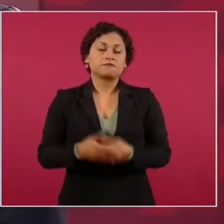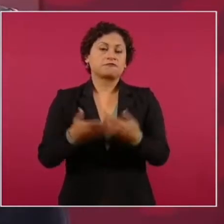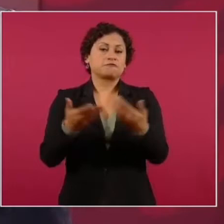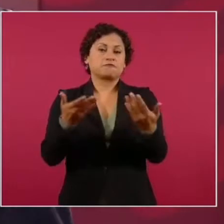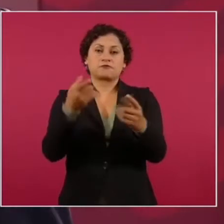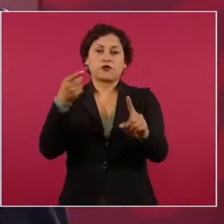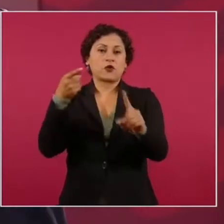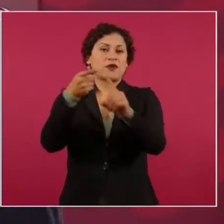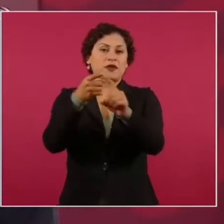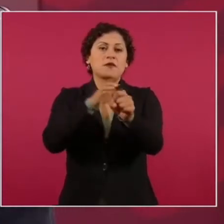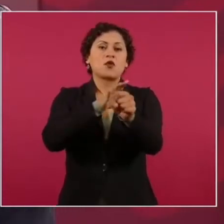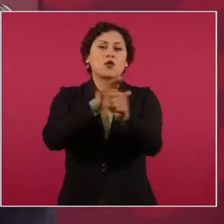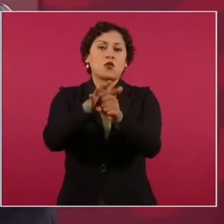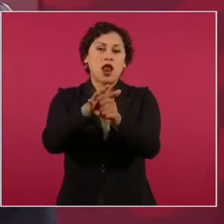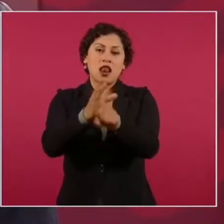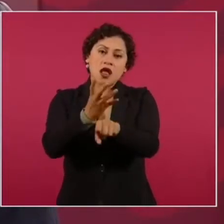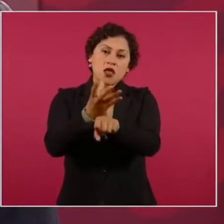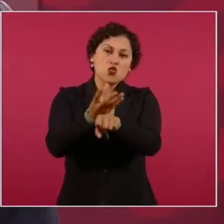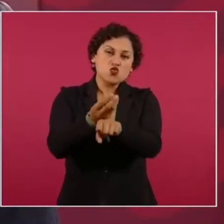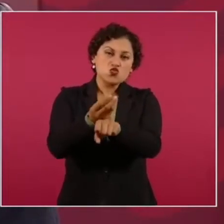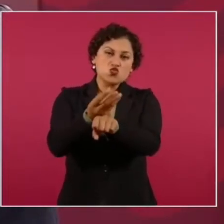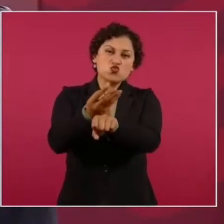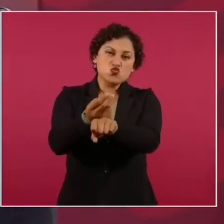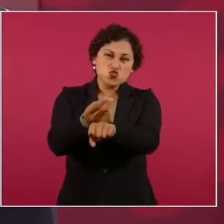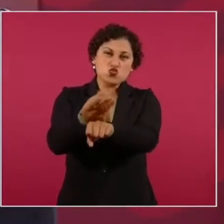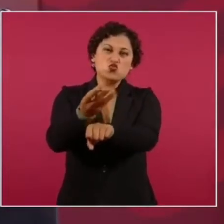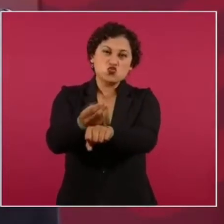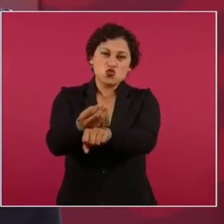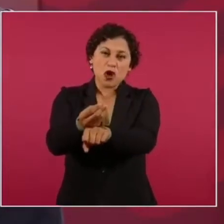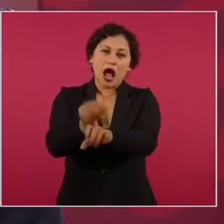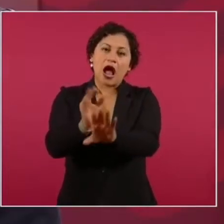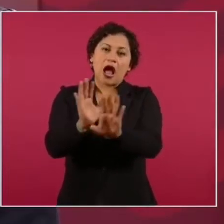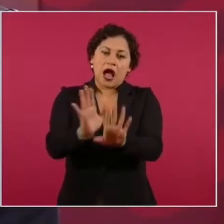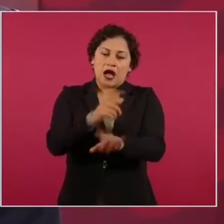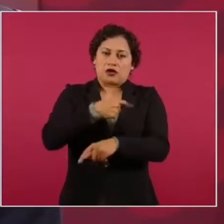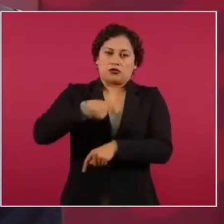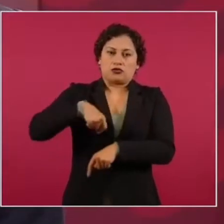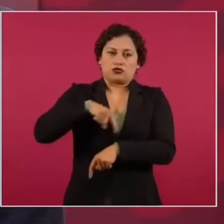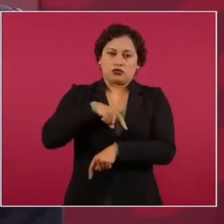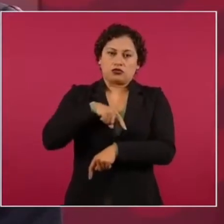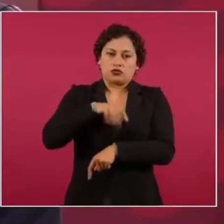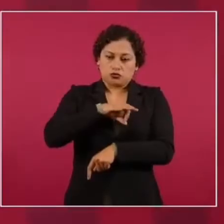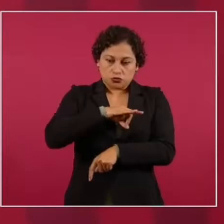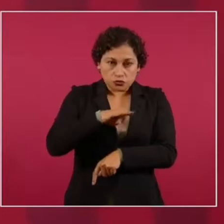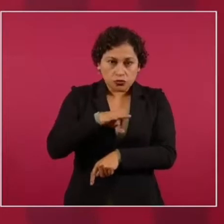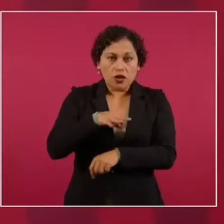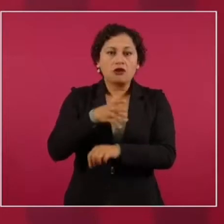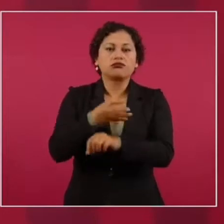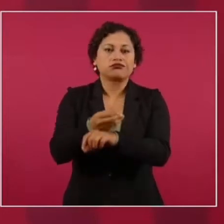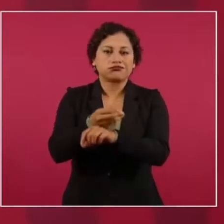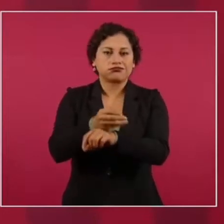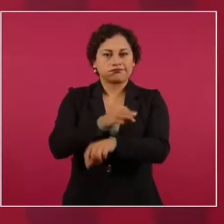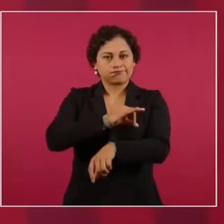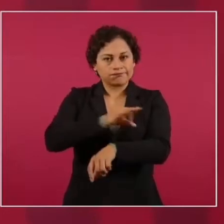reparar daños en la medida de nuestras posibilidades. Pero yo espero que,